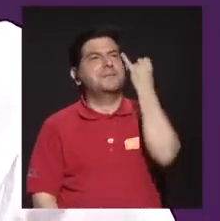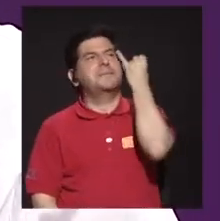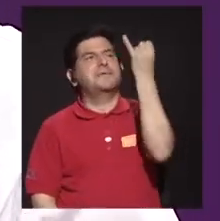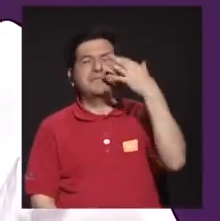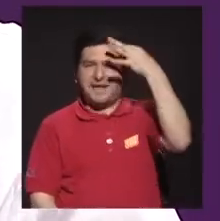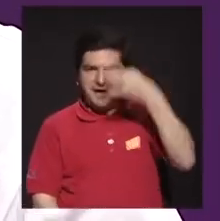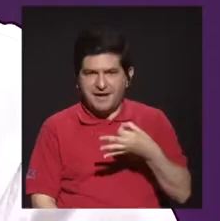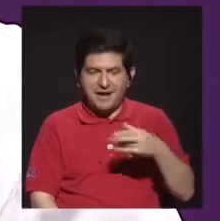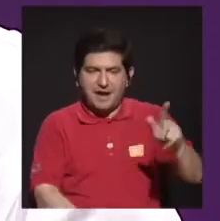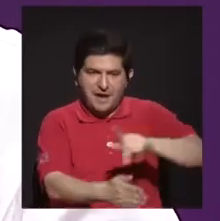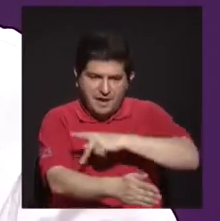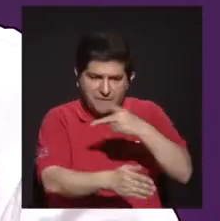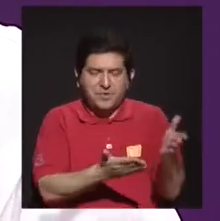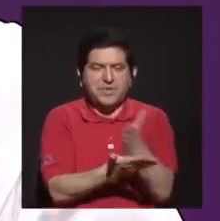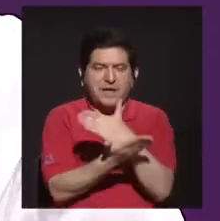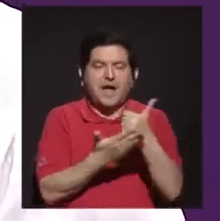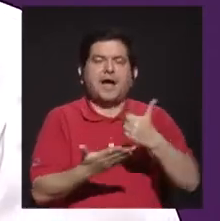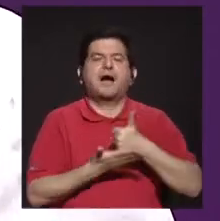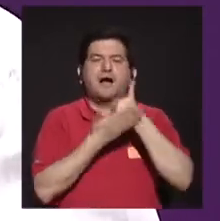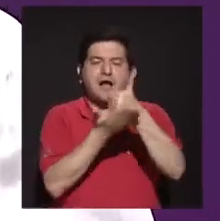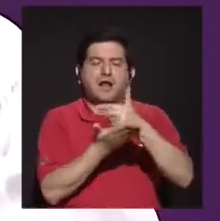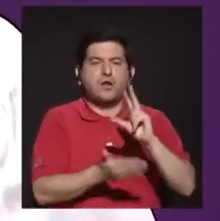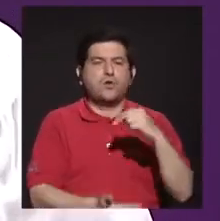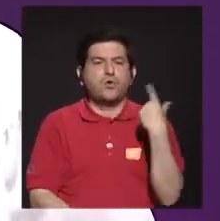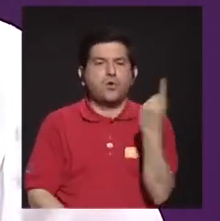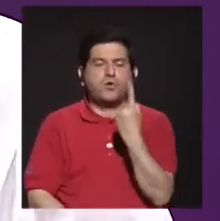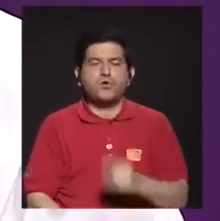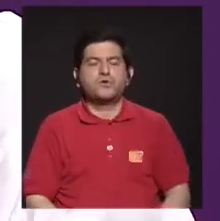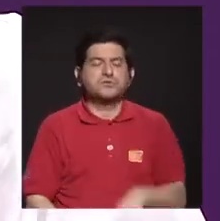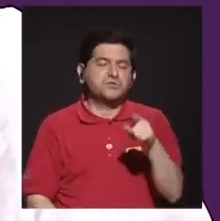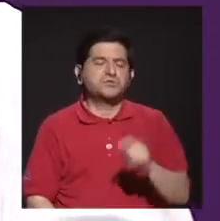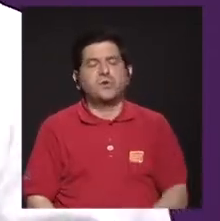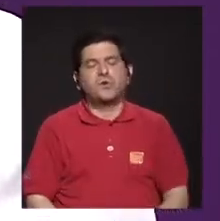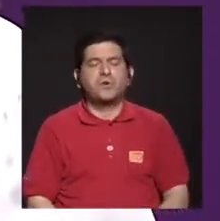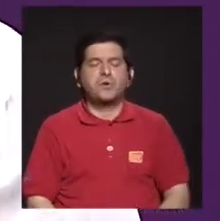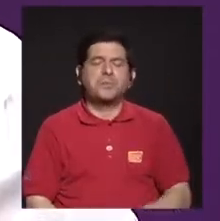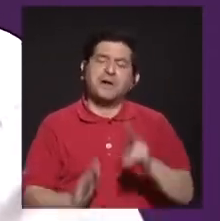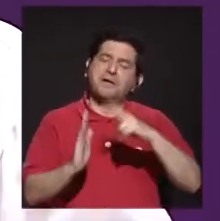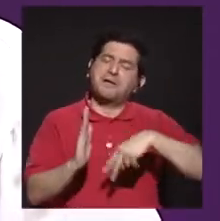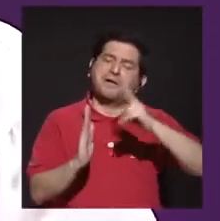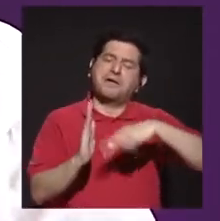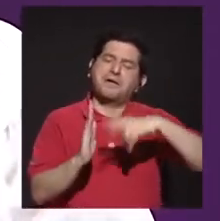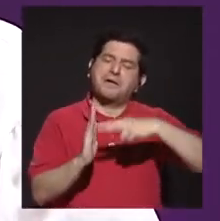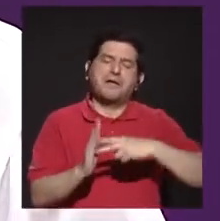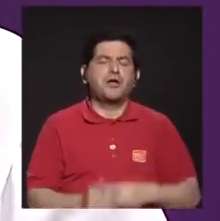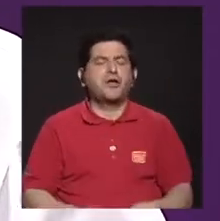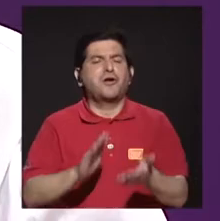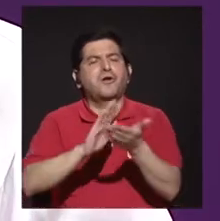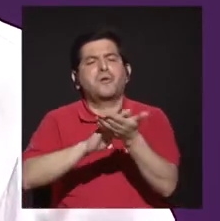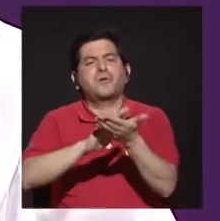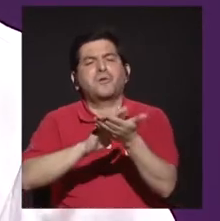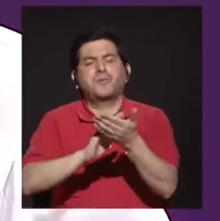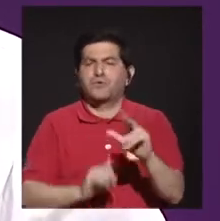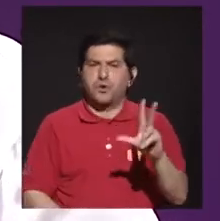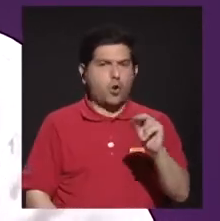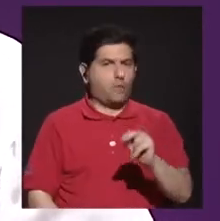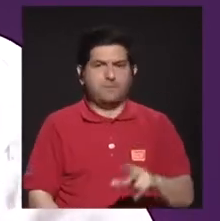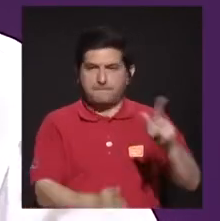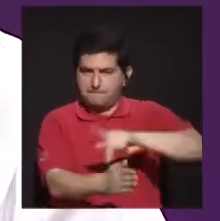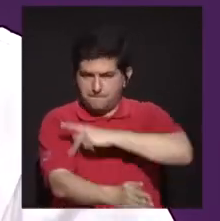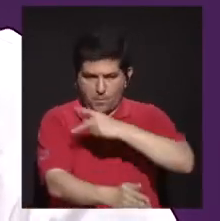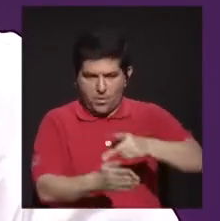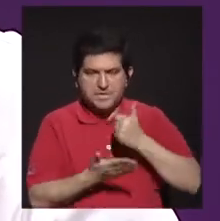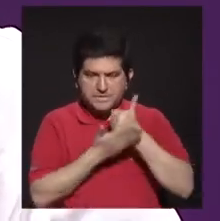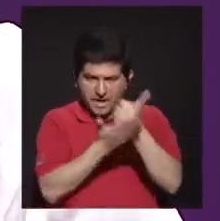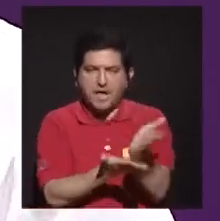creer que la poesía sirve para algo, que no solo para ir a hacer un recital, a leer un aplauso o recibir, no, la poesía